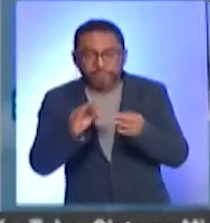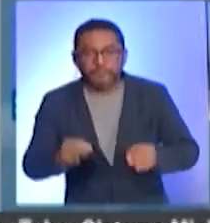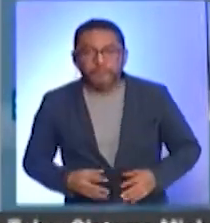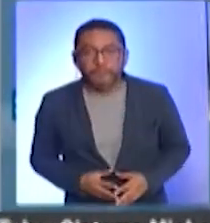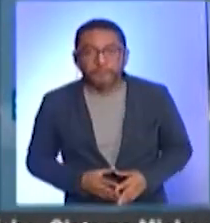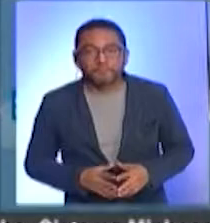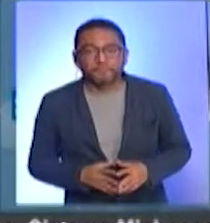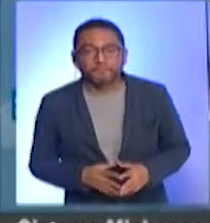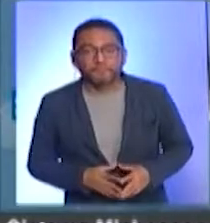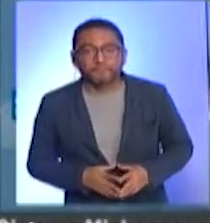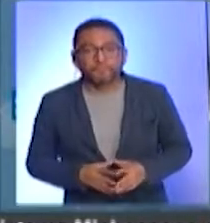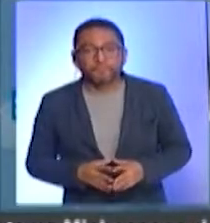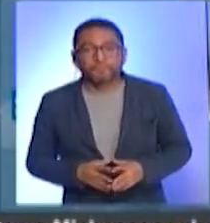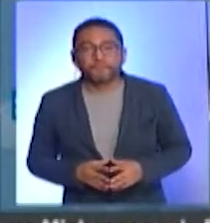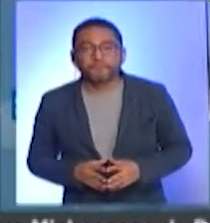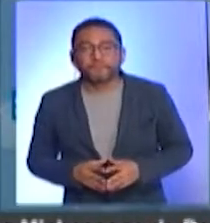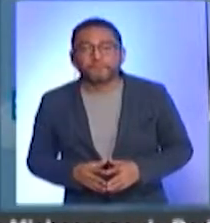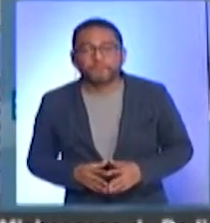ruano